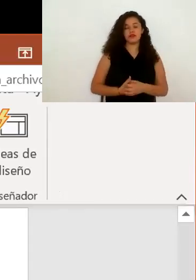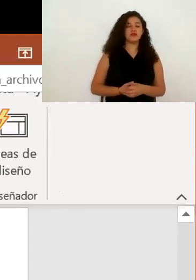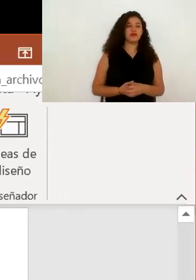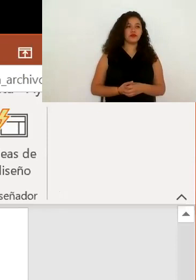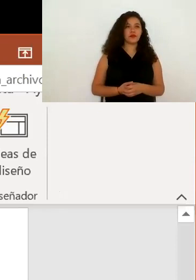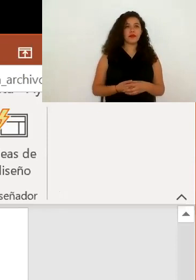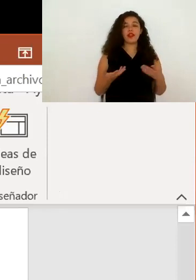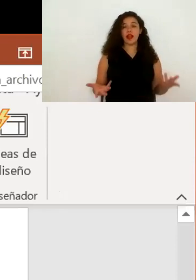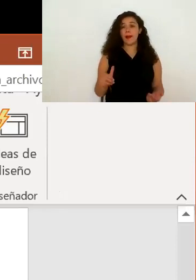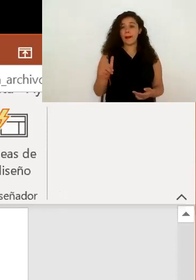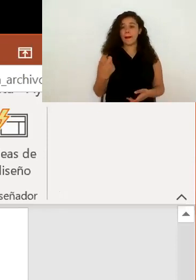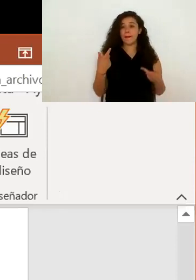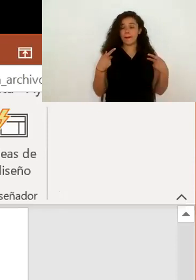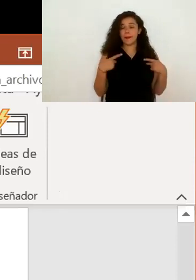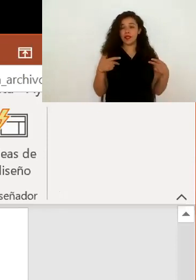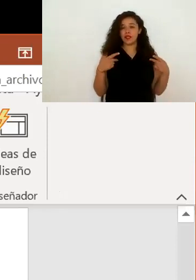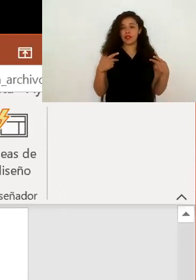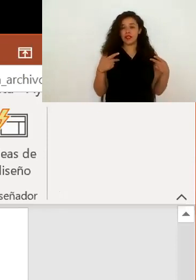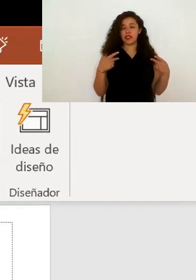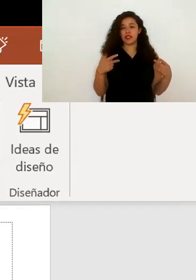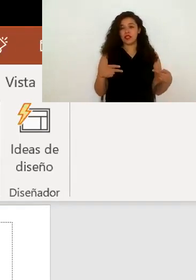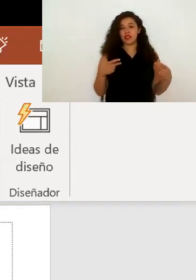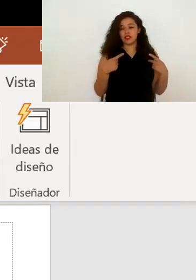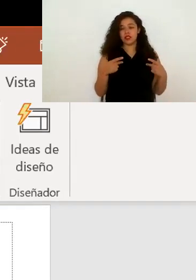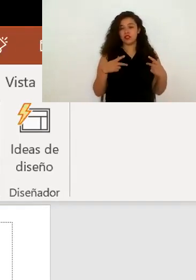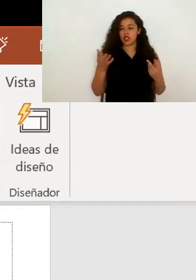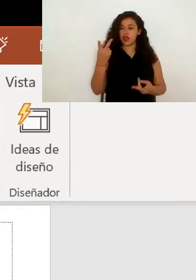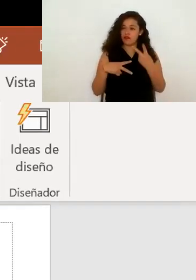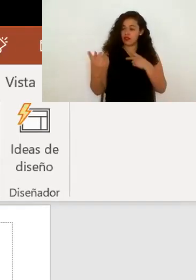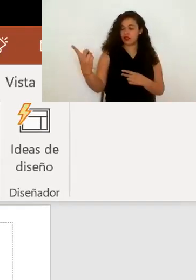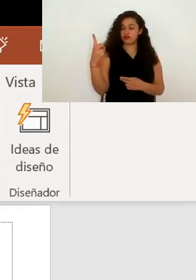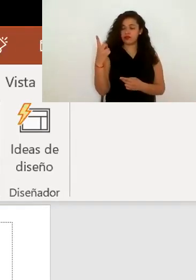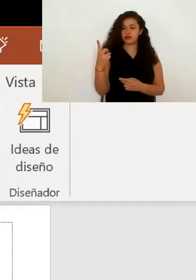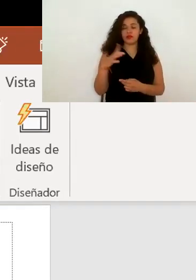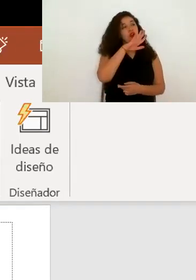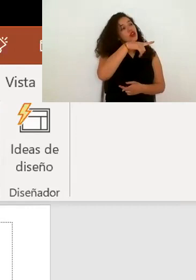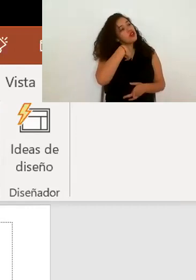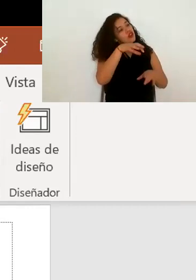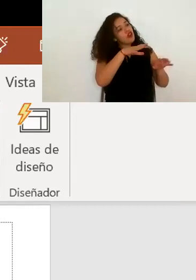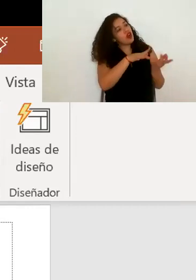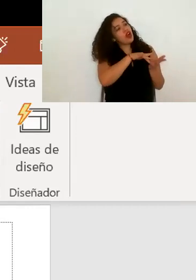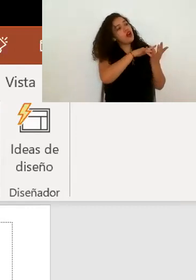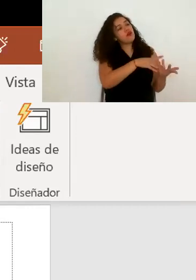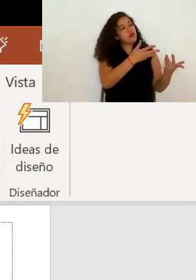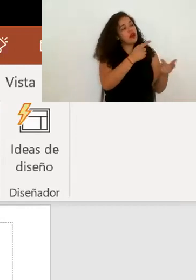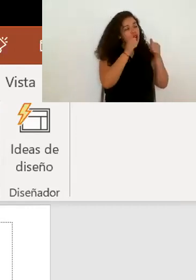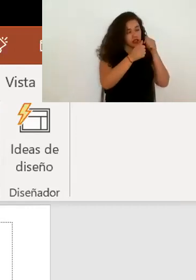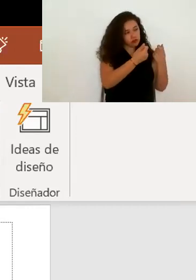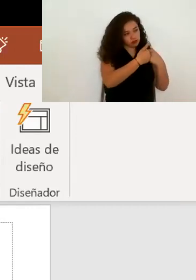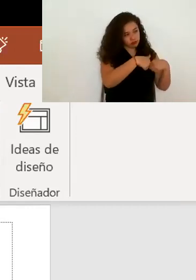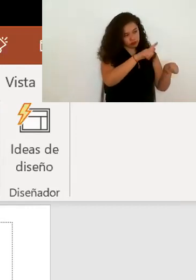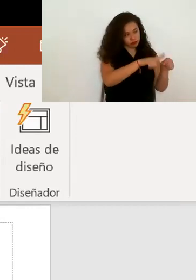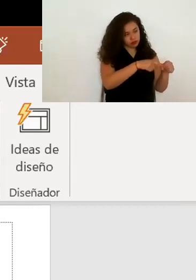alguna persona, un ciudadano que se acerque con ustedes para colaborar en las actividades de asistencia social.